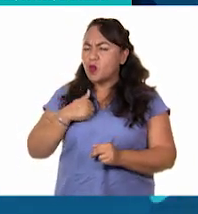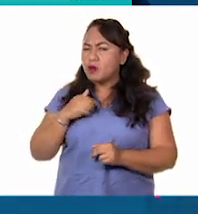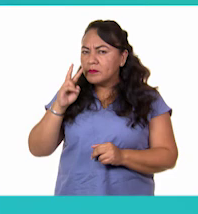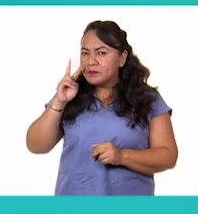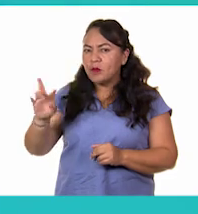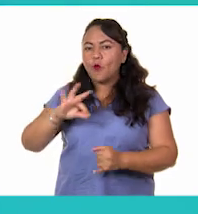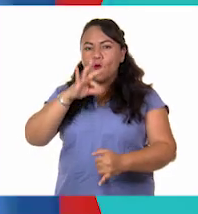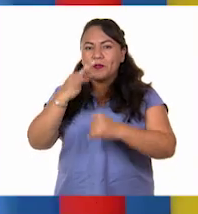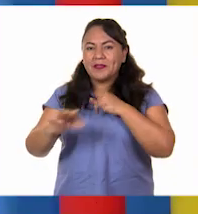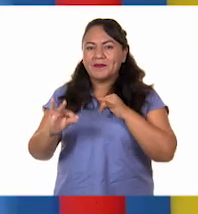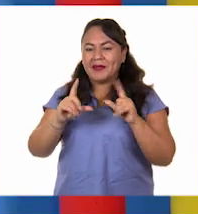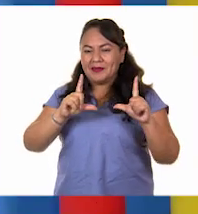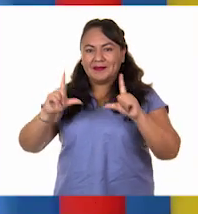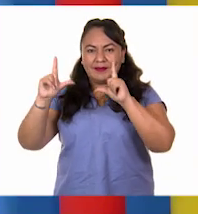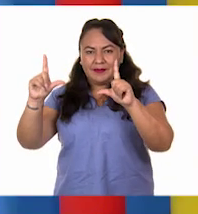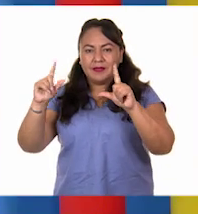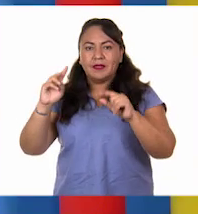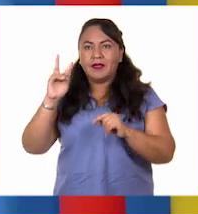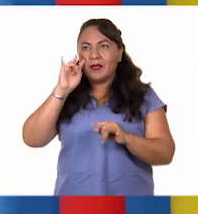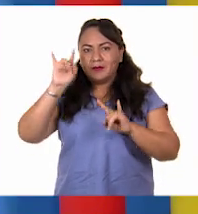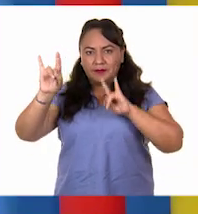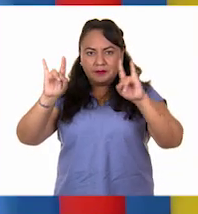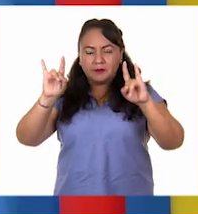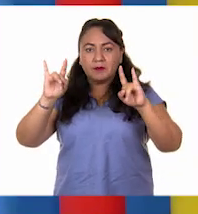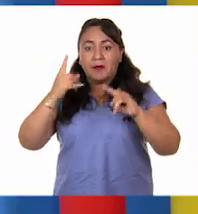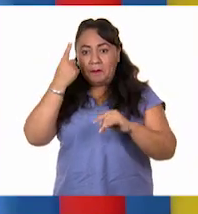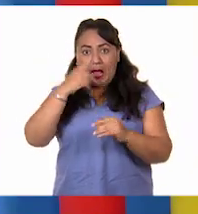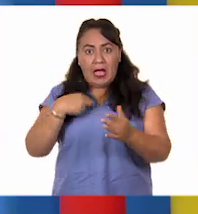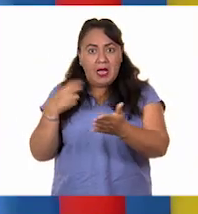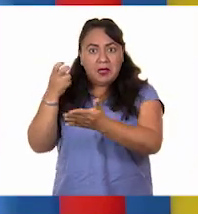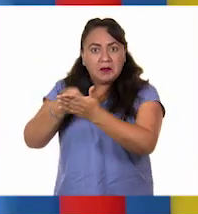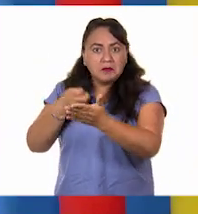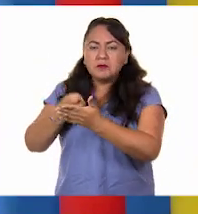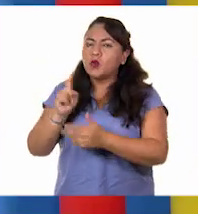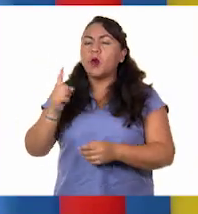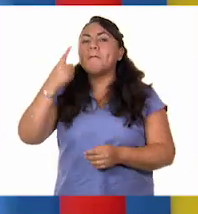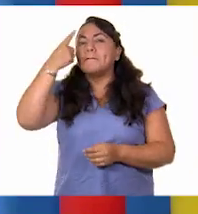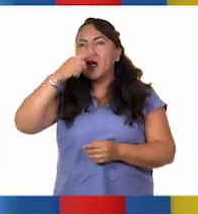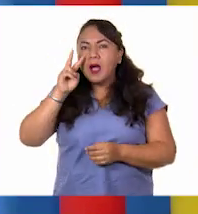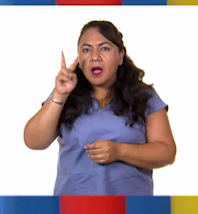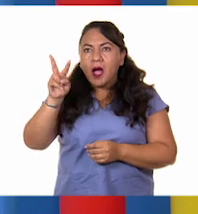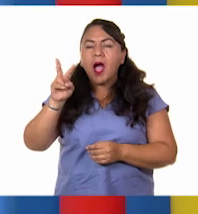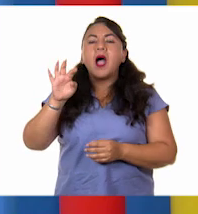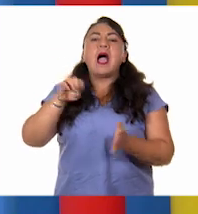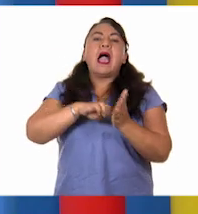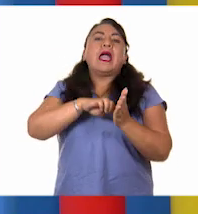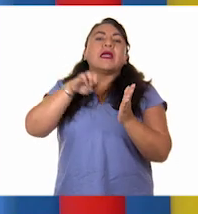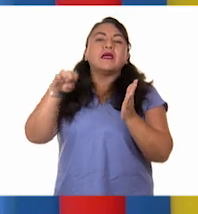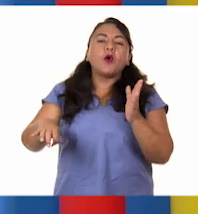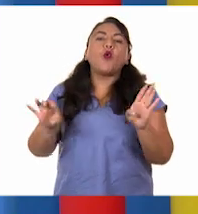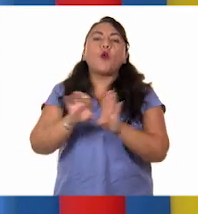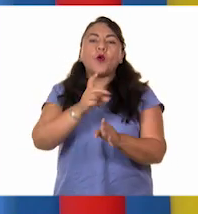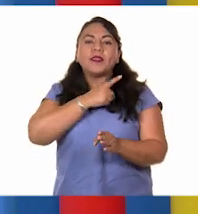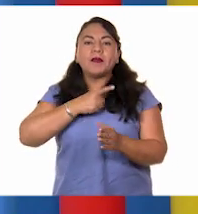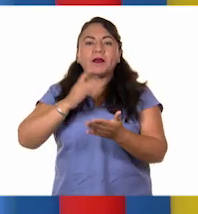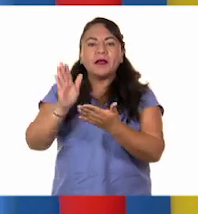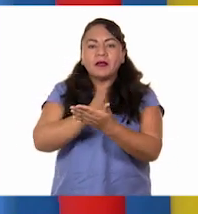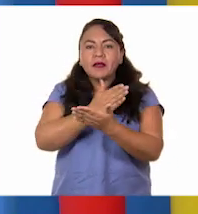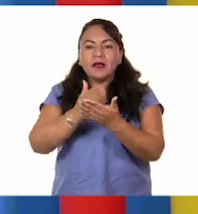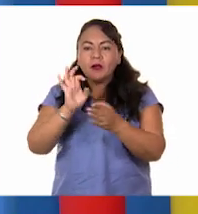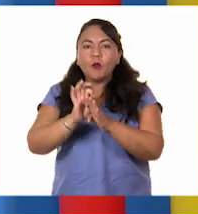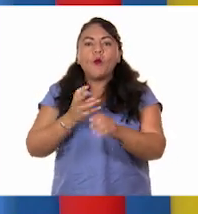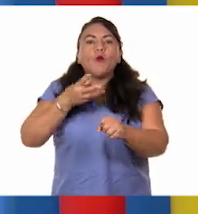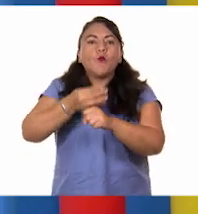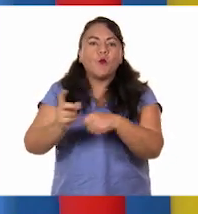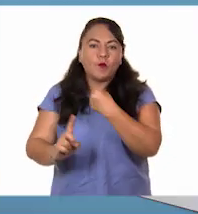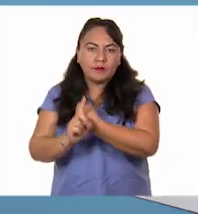esta última diapositiva no lo incluyó para criticarlo, sino para tomarlo como ejemplo de cómo se pueden resolver algunos problemas,